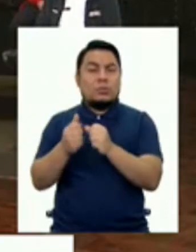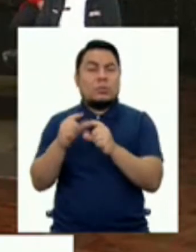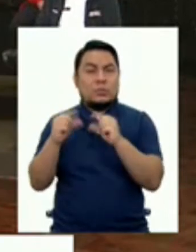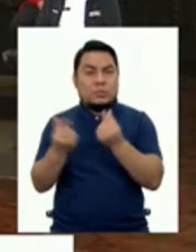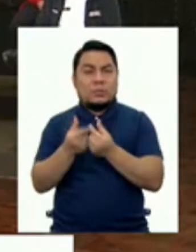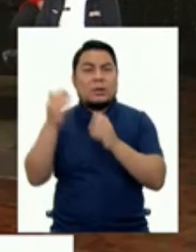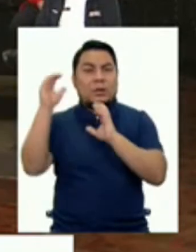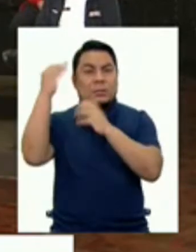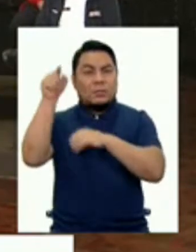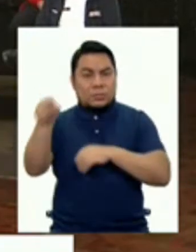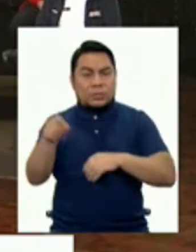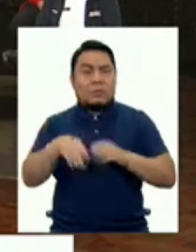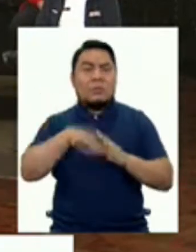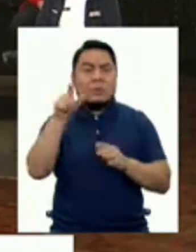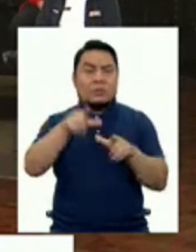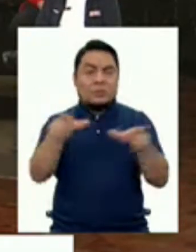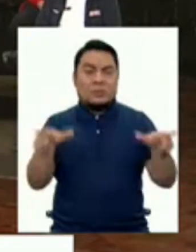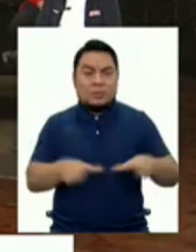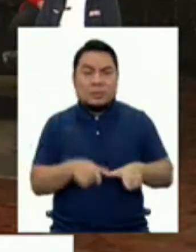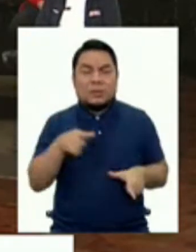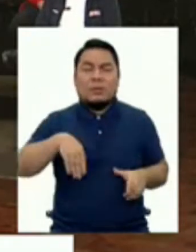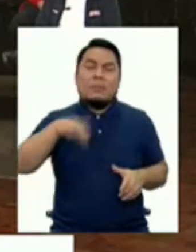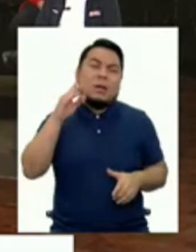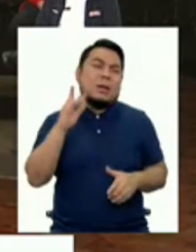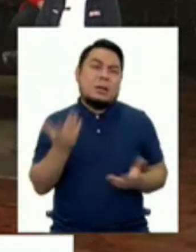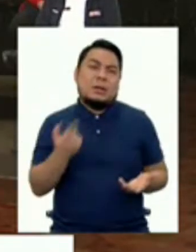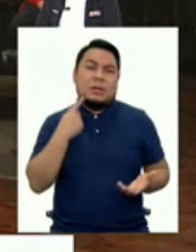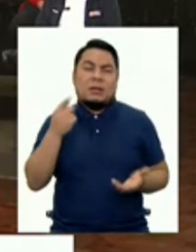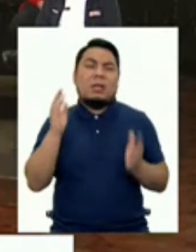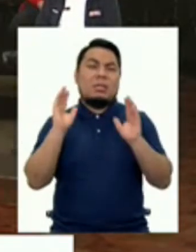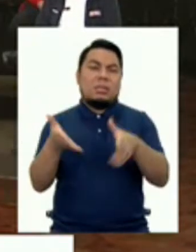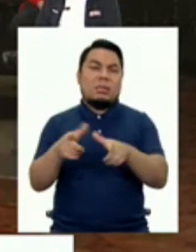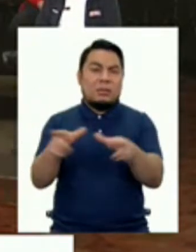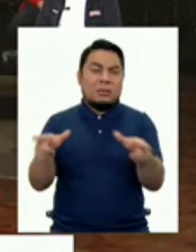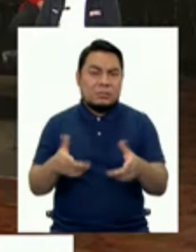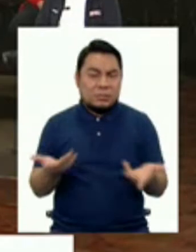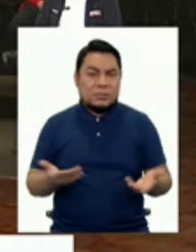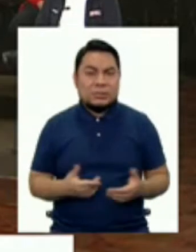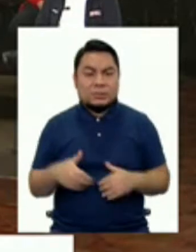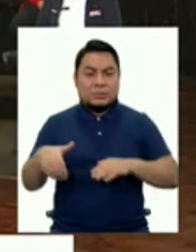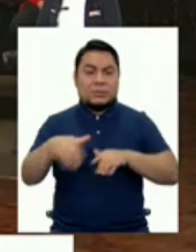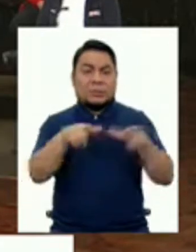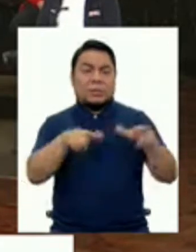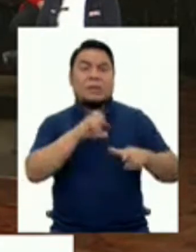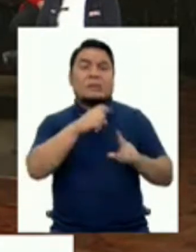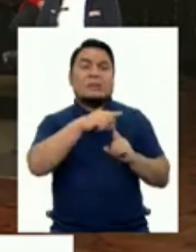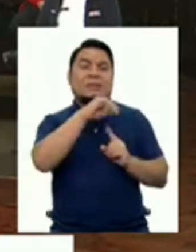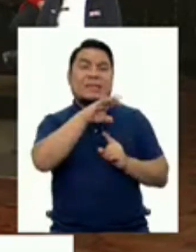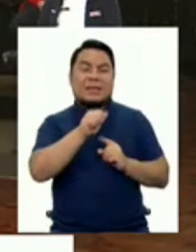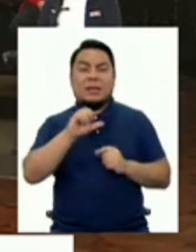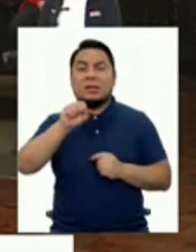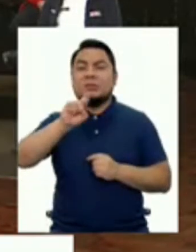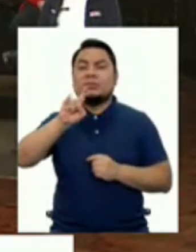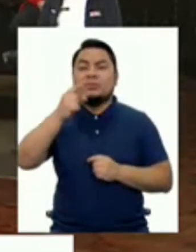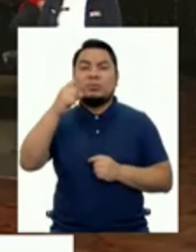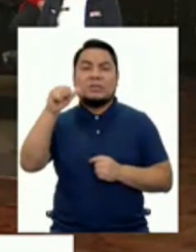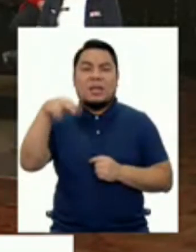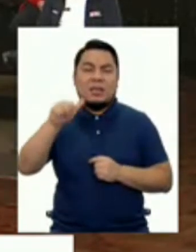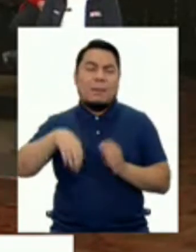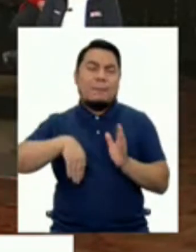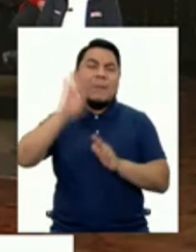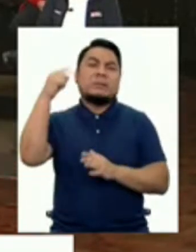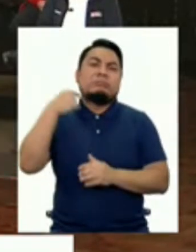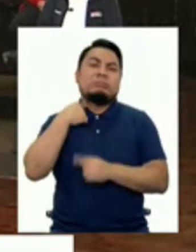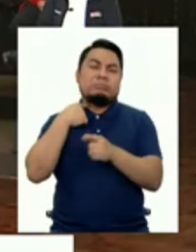como Piura, donde las zonas rojas están prácticamente abandonadas? Castilla y Sullana son los lugares más